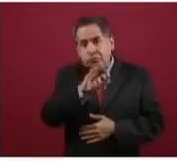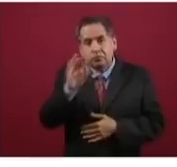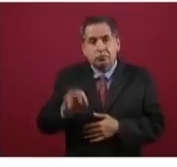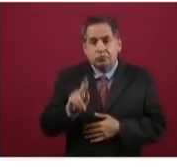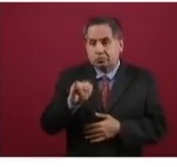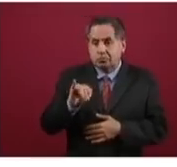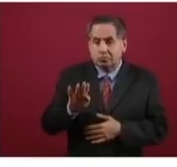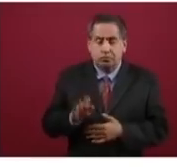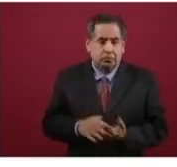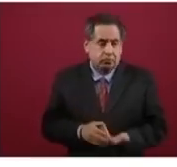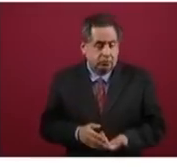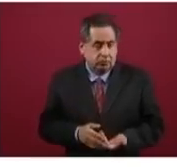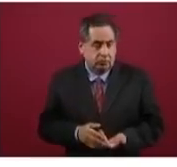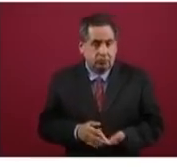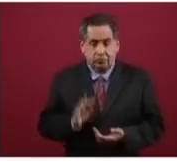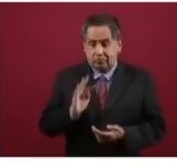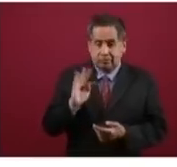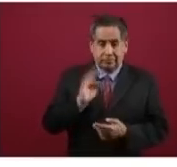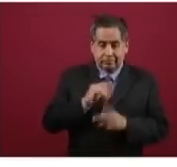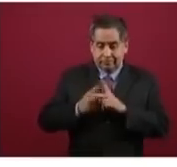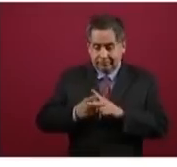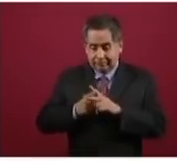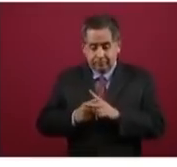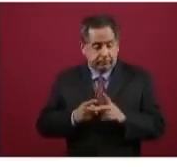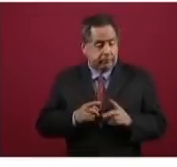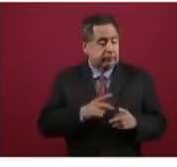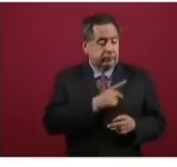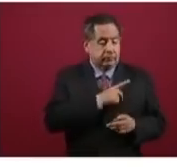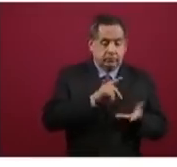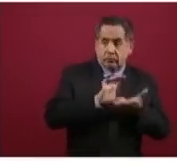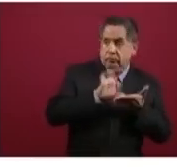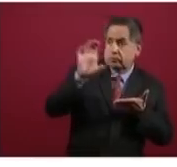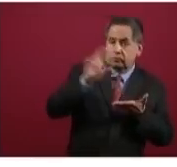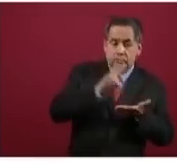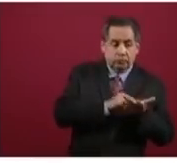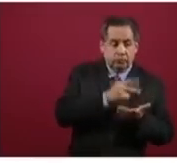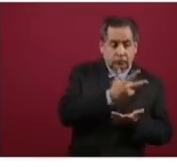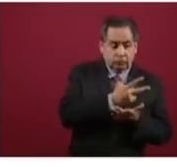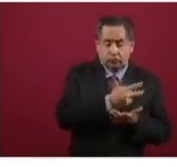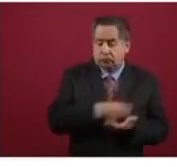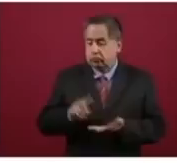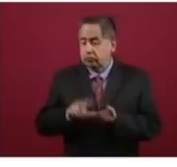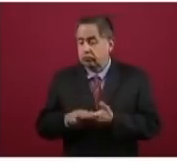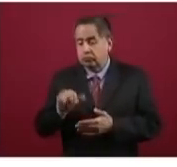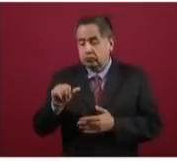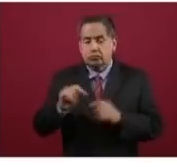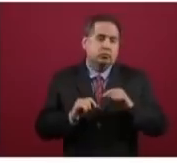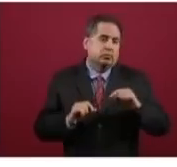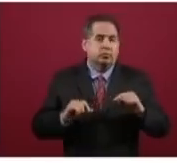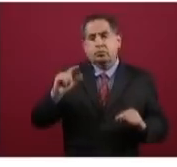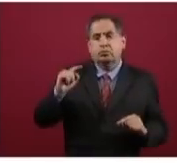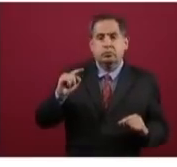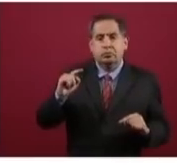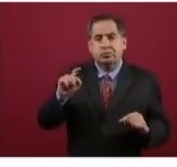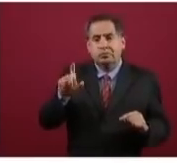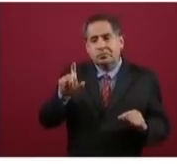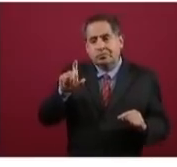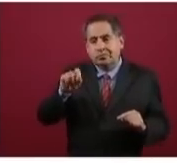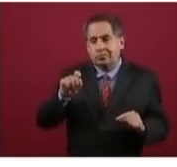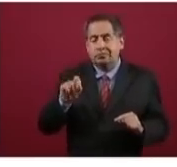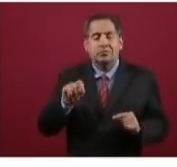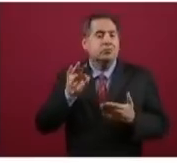decir si nosotros me diéramos en el 2008 viviéramos en el 2016 hay una diferencia de 20 puntos